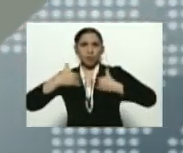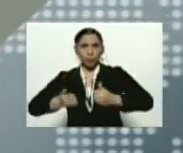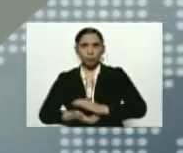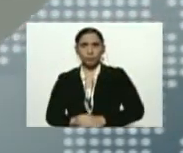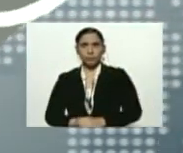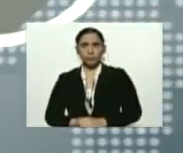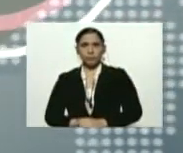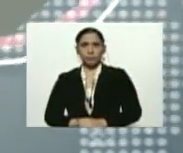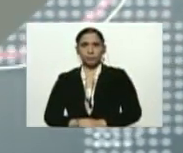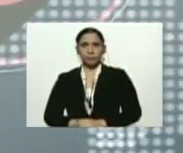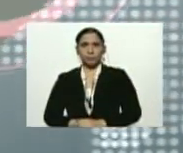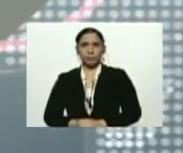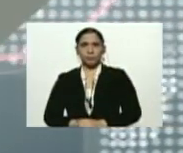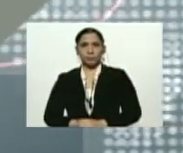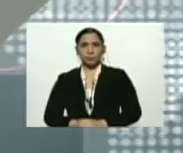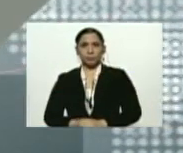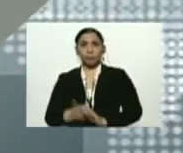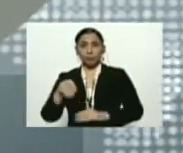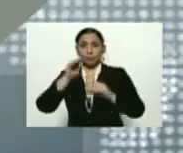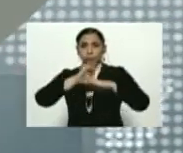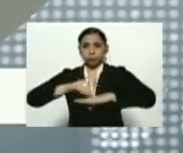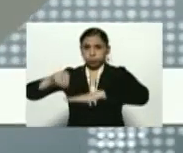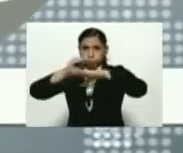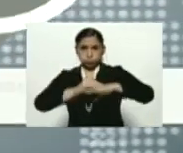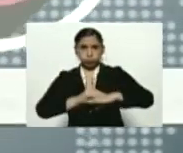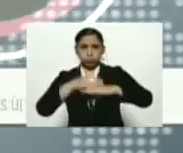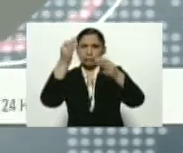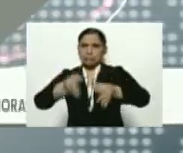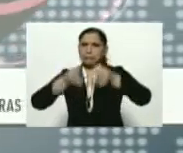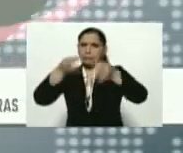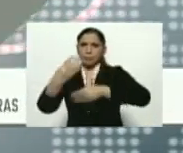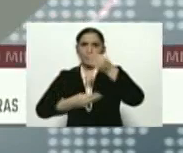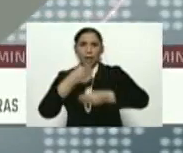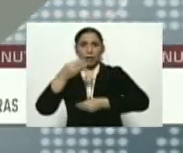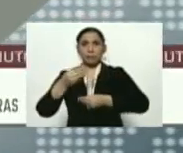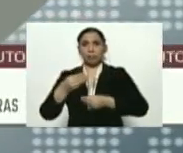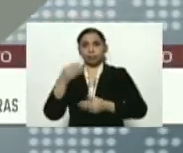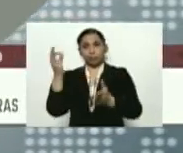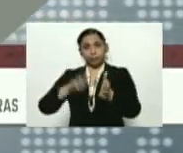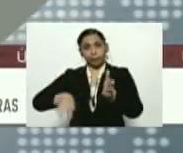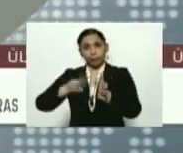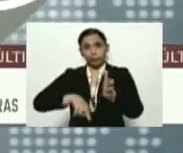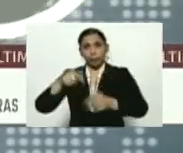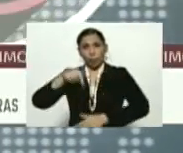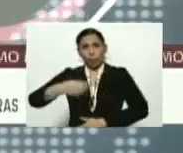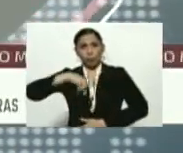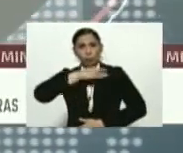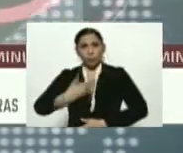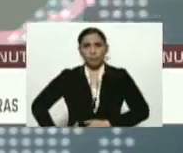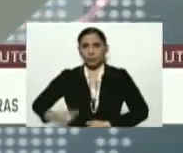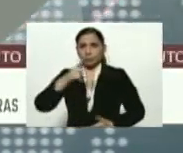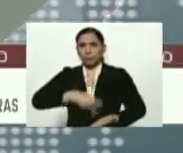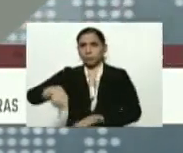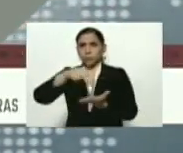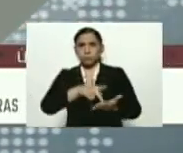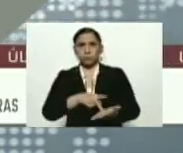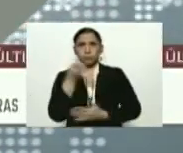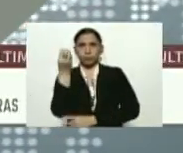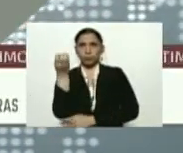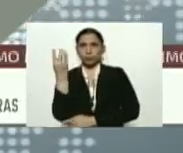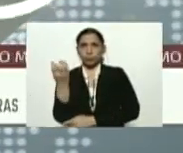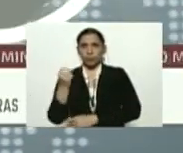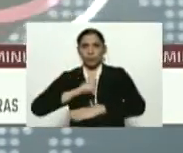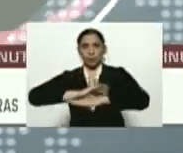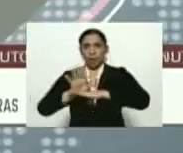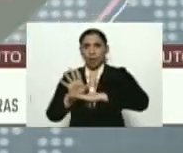de la Salud, las advertencias que siempre hacen oportunamente. Hoy nuestro presidente participó en la